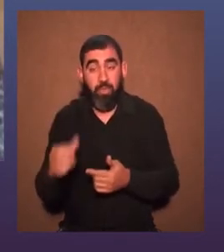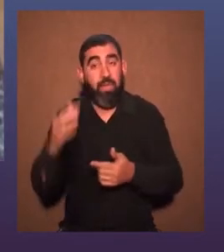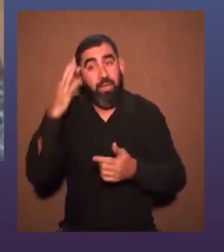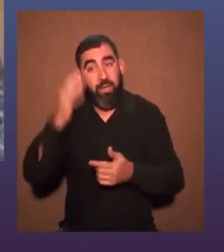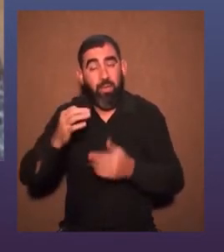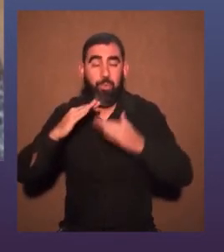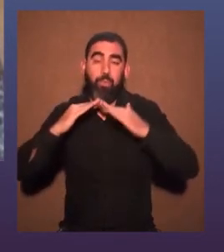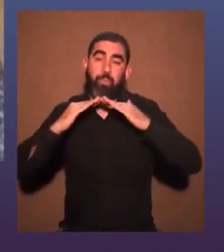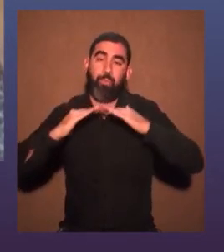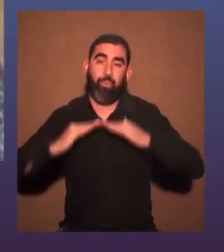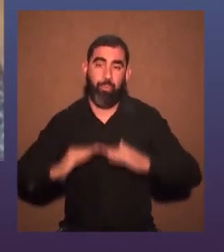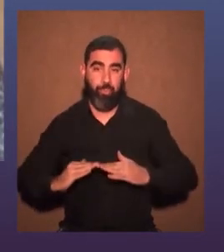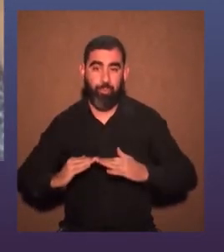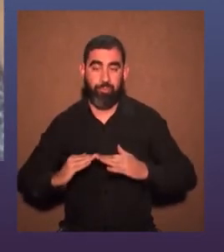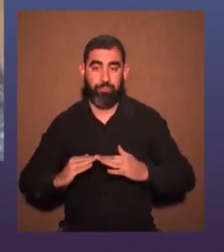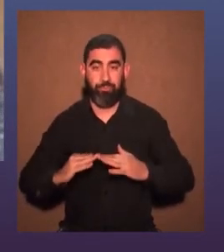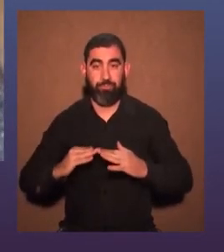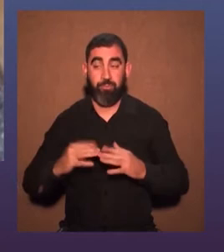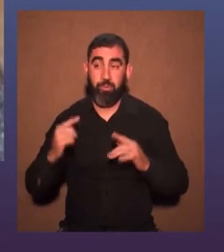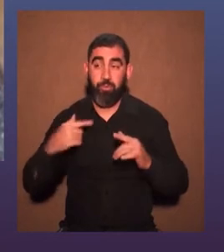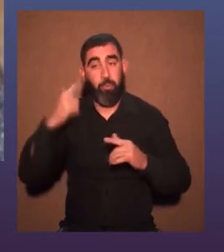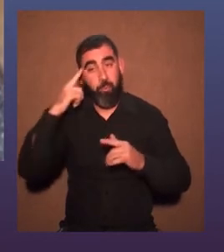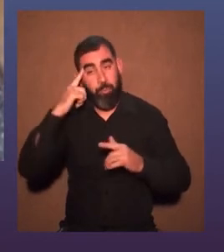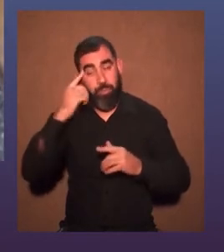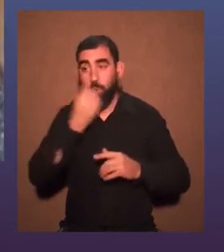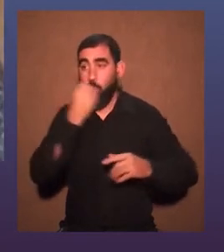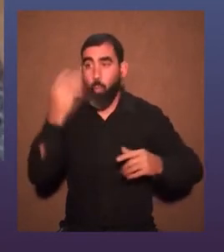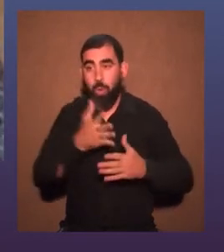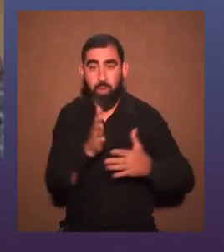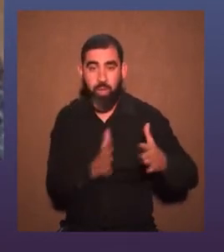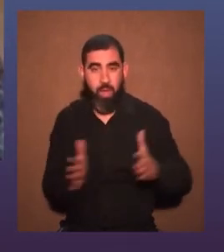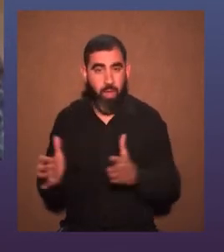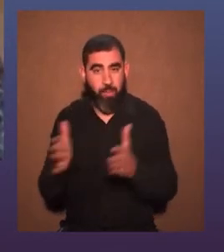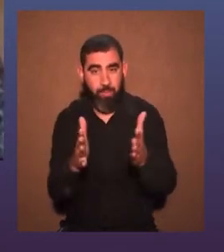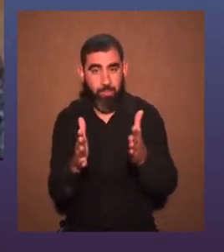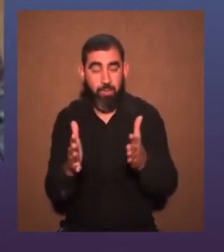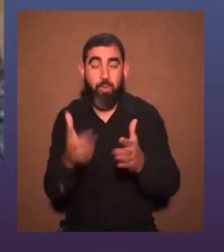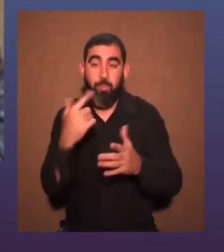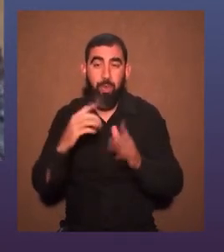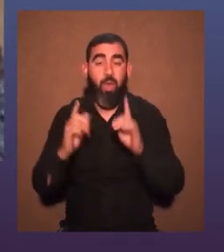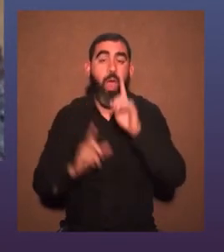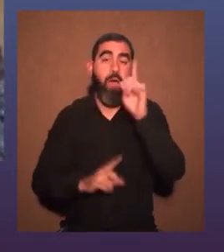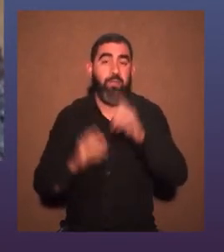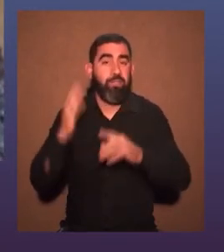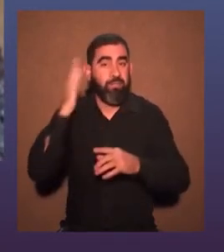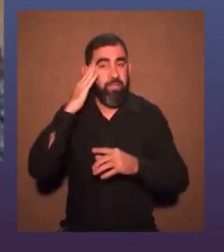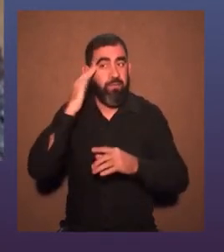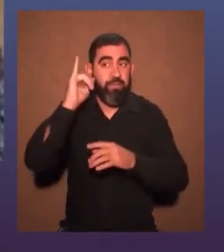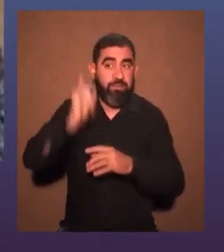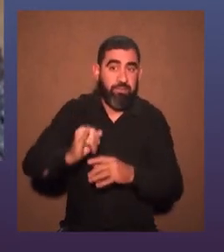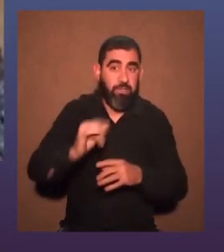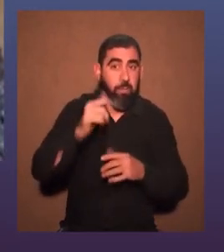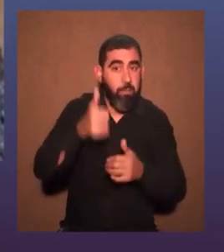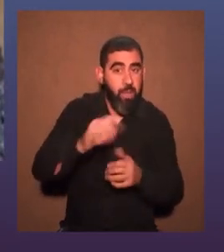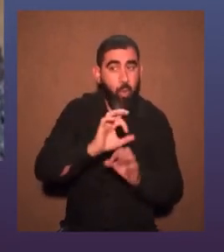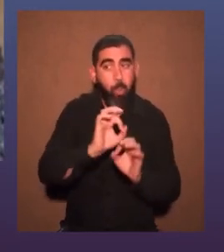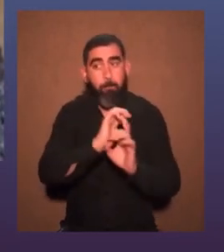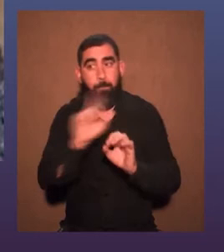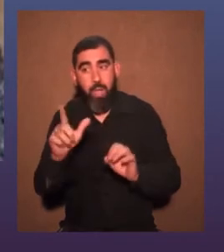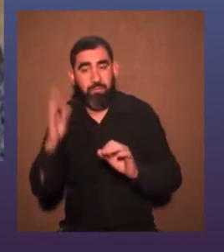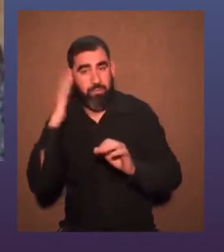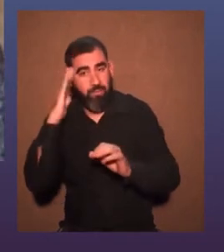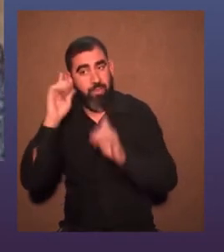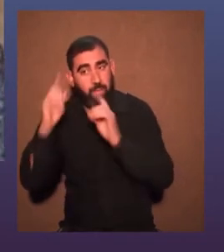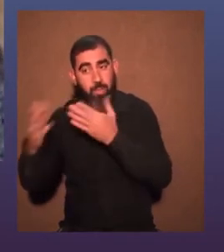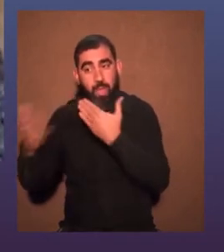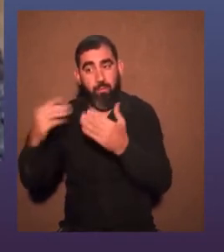gran alivio, y decir, bueno, estoy en el camino, o no, no importa, ¿no? Pero por lo menos sí, a veces saber si es por acá o no, es por acá también, ¿no?